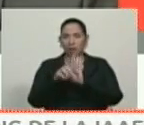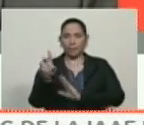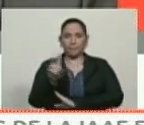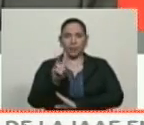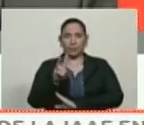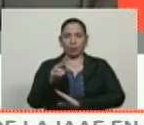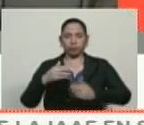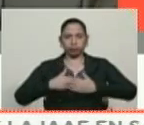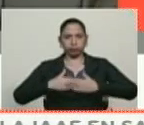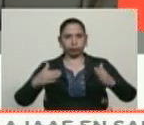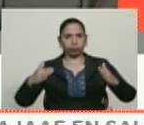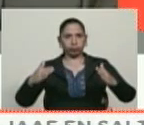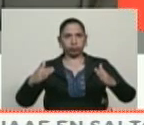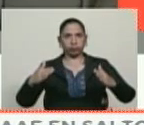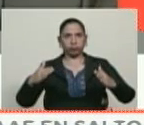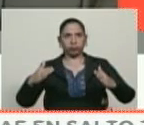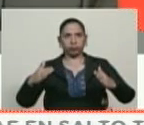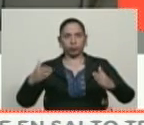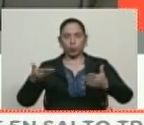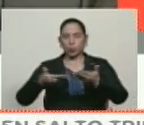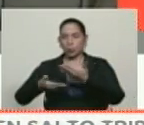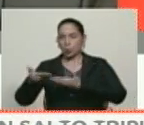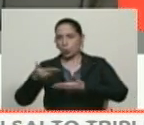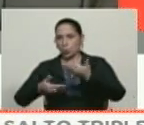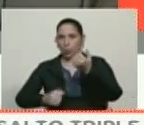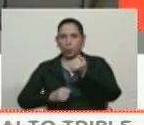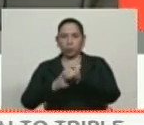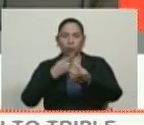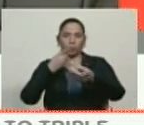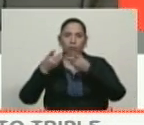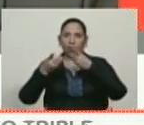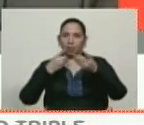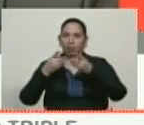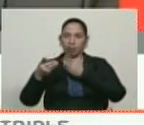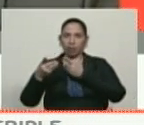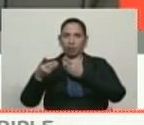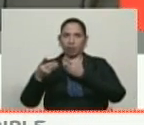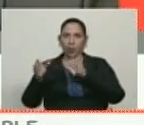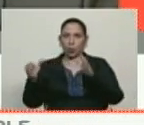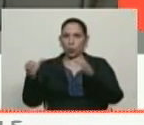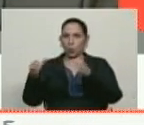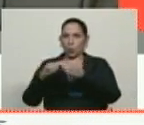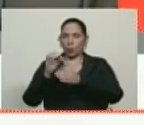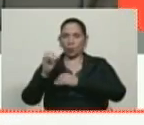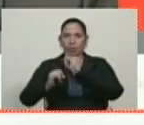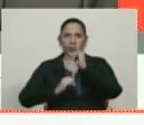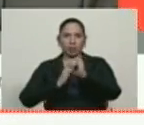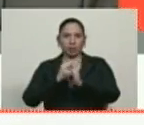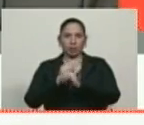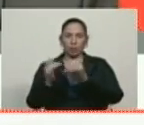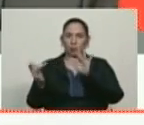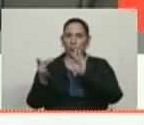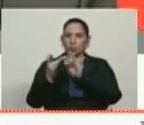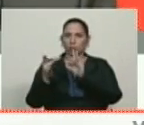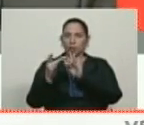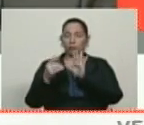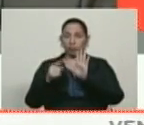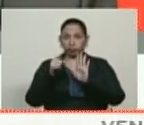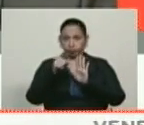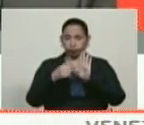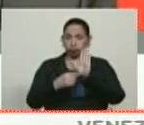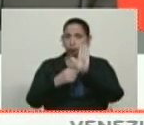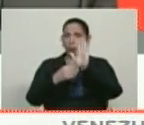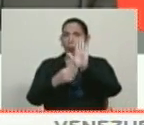está dispuesto a cooperar y dialogar con este Grupo Internacional de Contacto. Es una muestra de